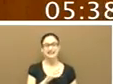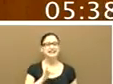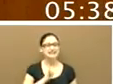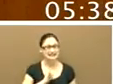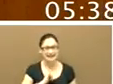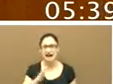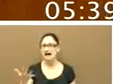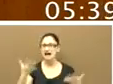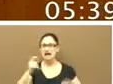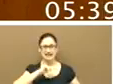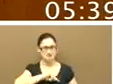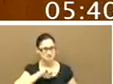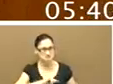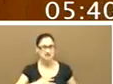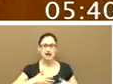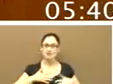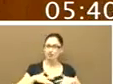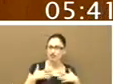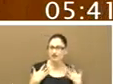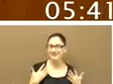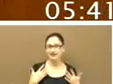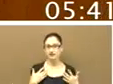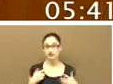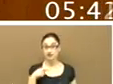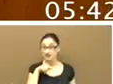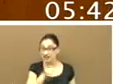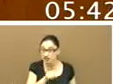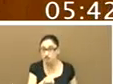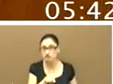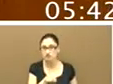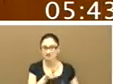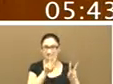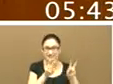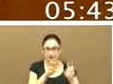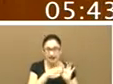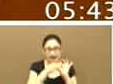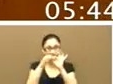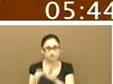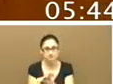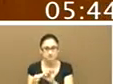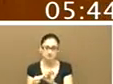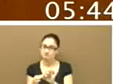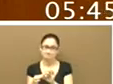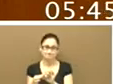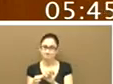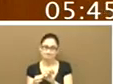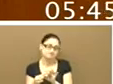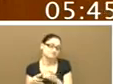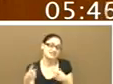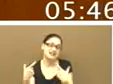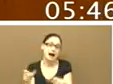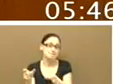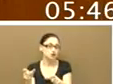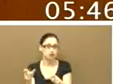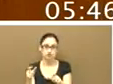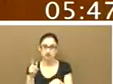emociones y los sentimientos solo pertenecen al lado o al ámbito en el